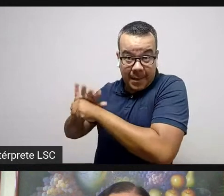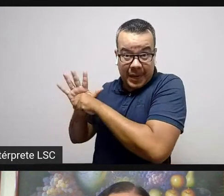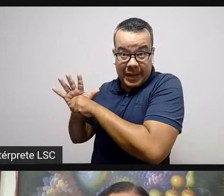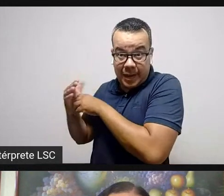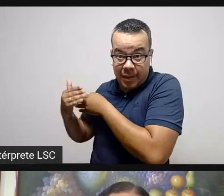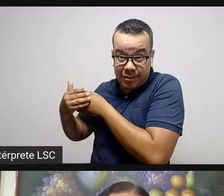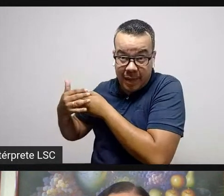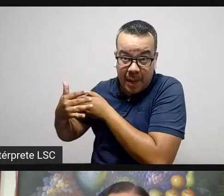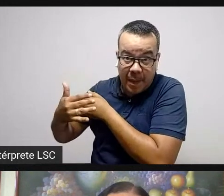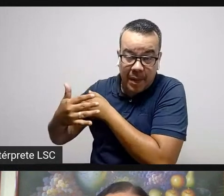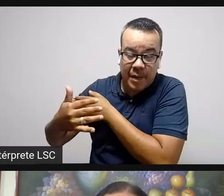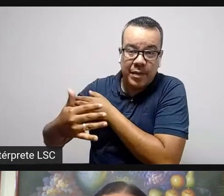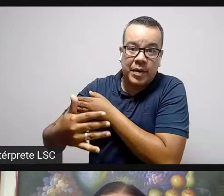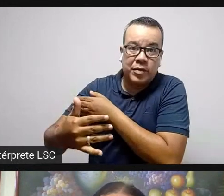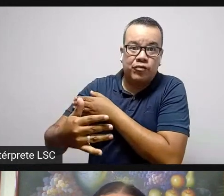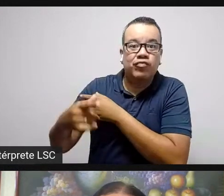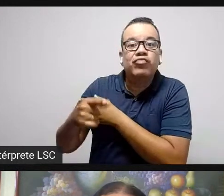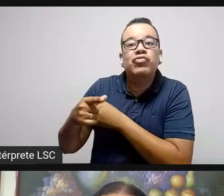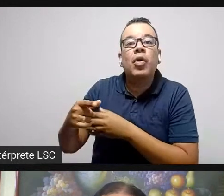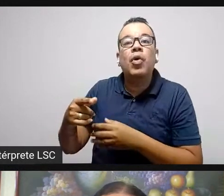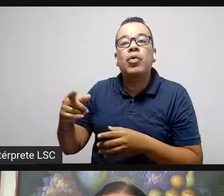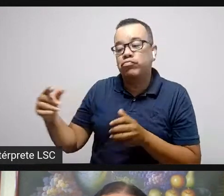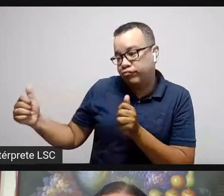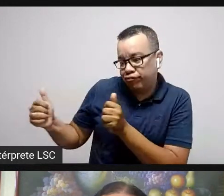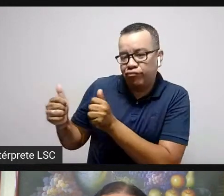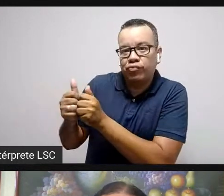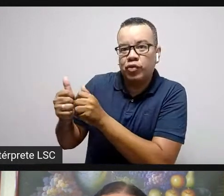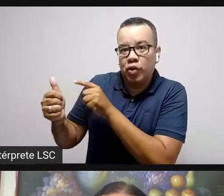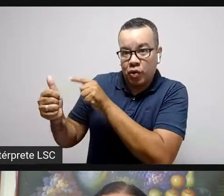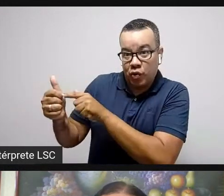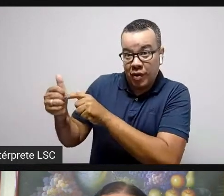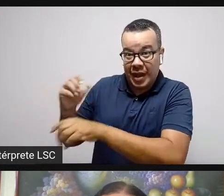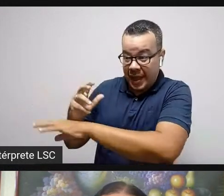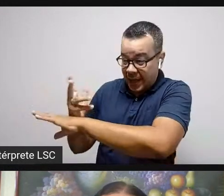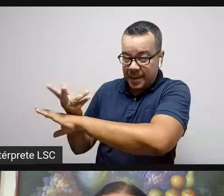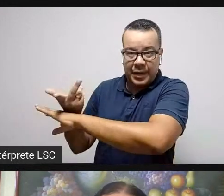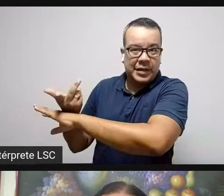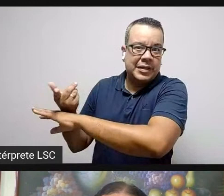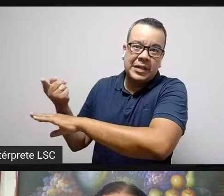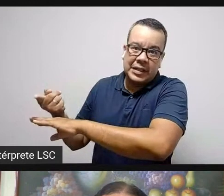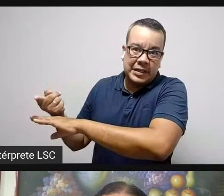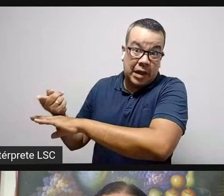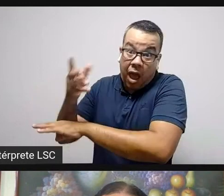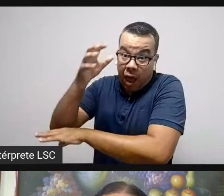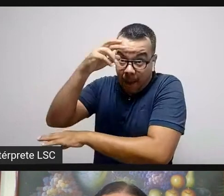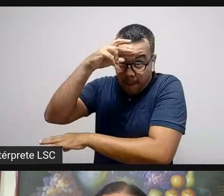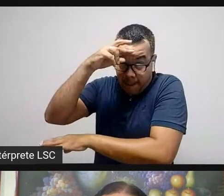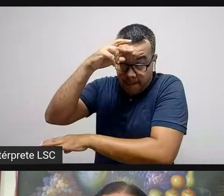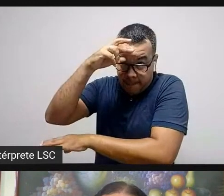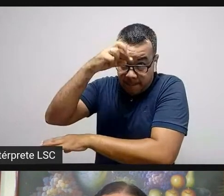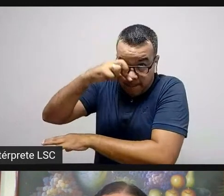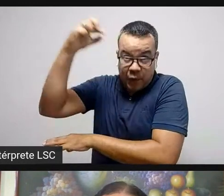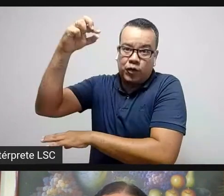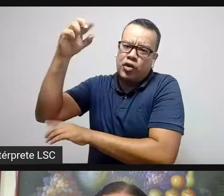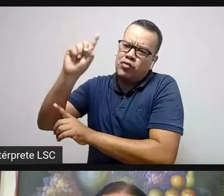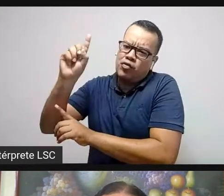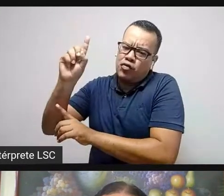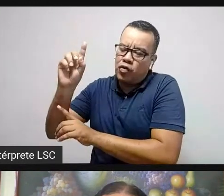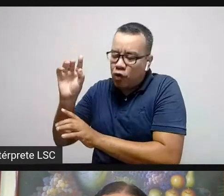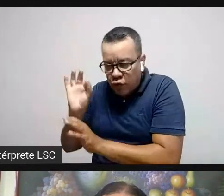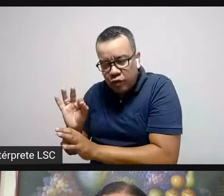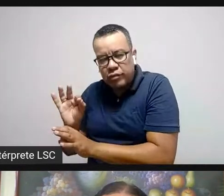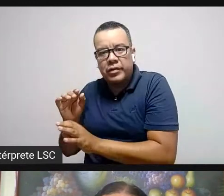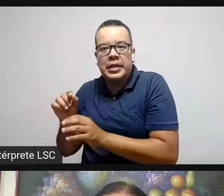obrero empírico que se dedicó en este tiempo de pandemia, en medio de un encierro, a ilustrar